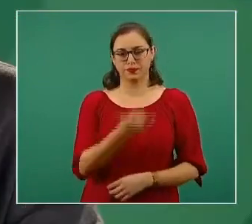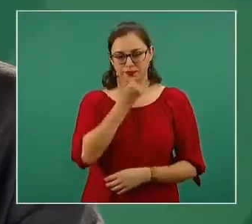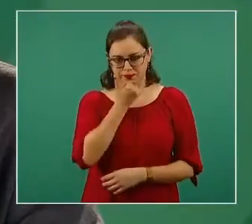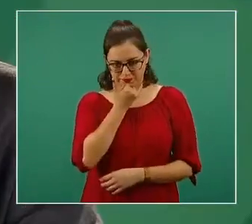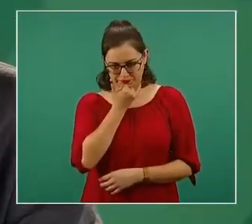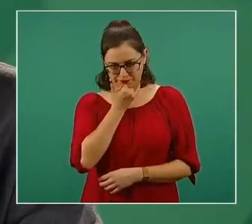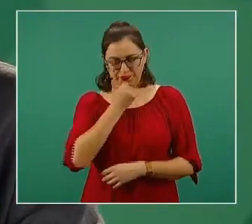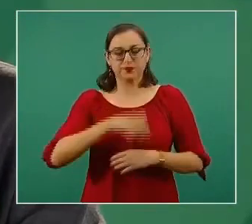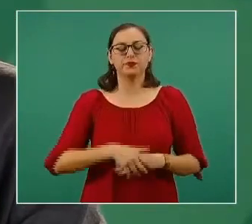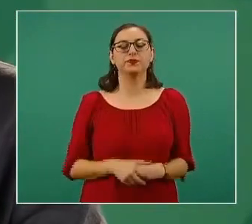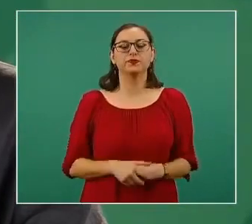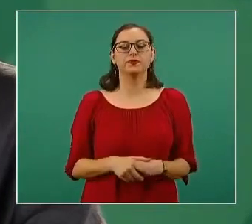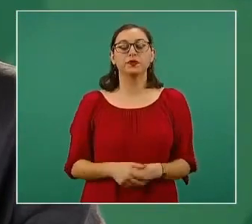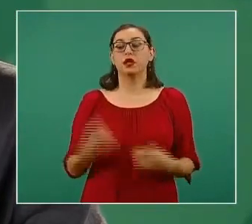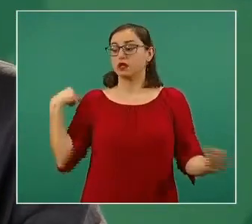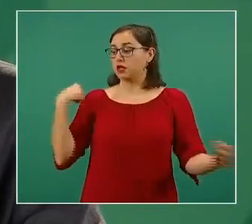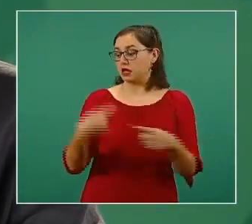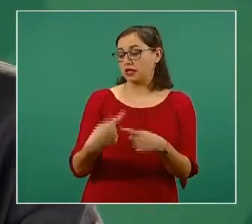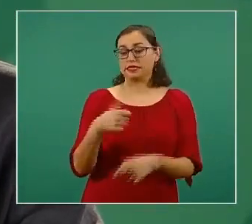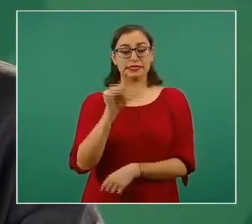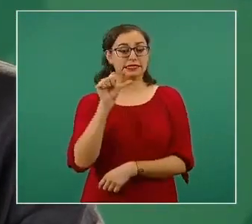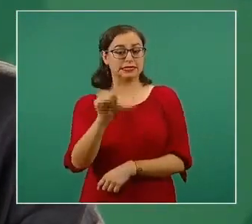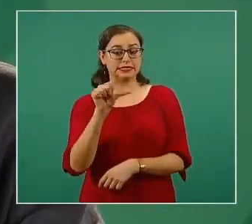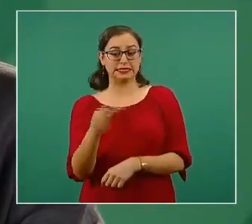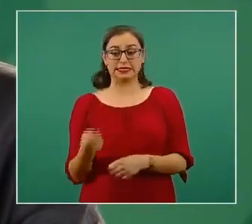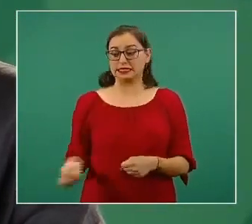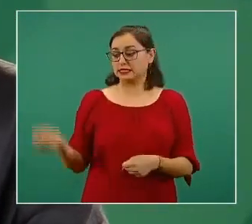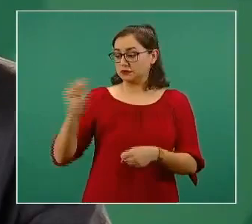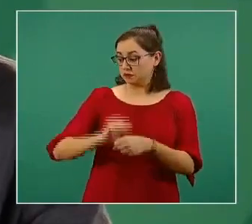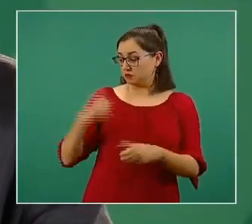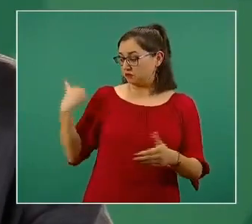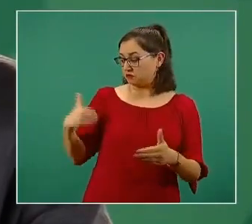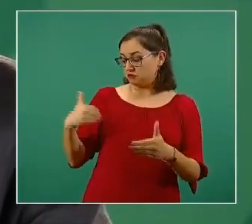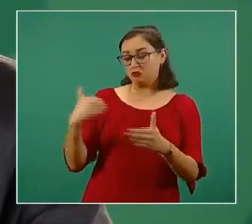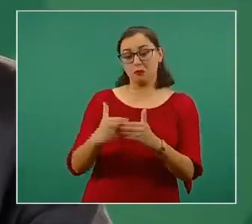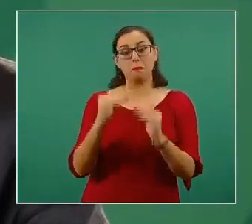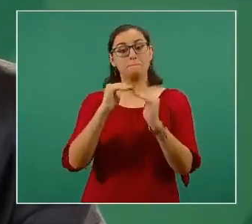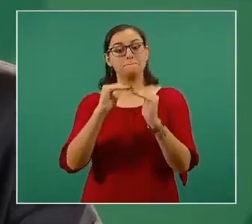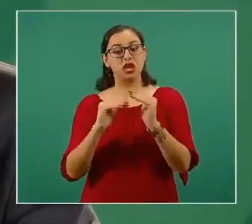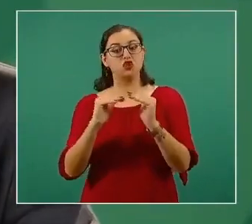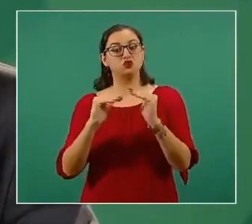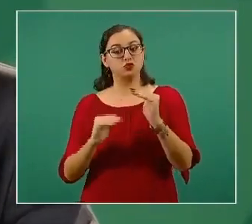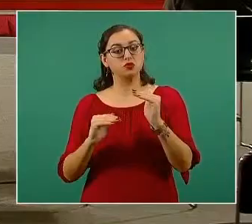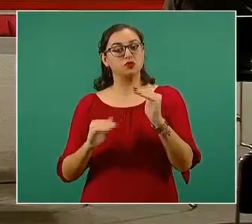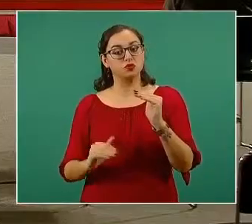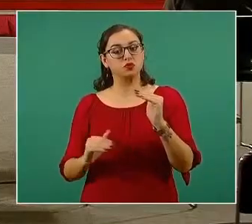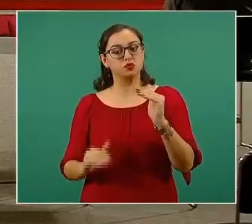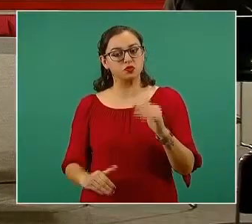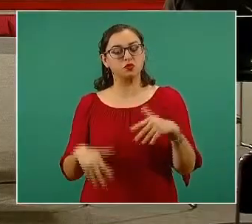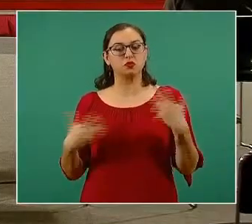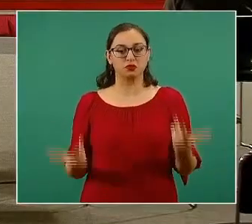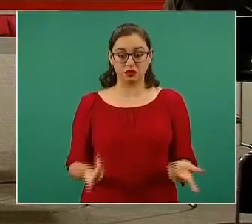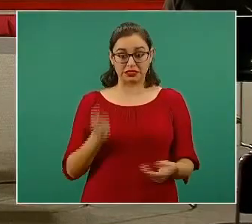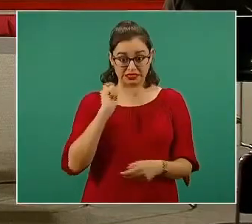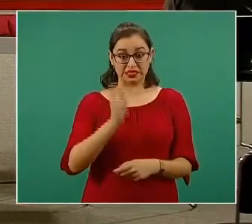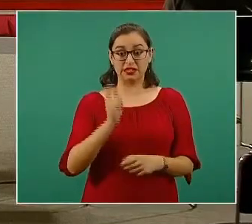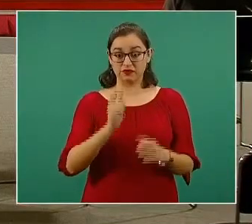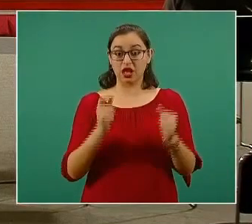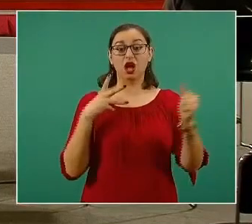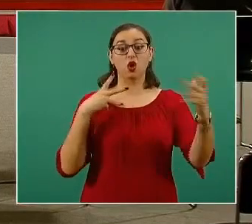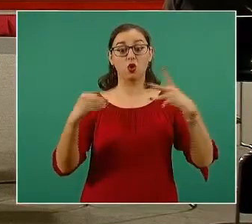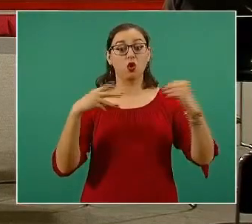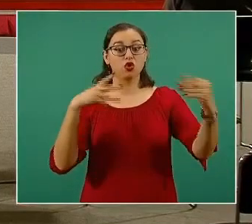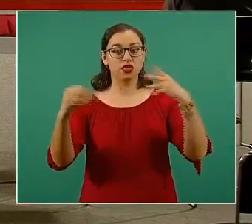son menos que el día anterior. 16 semanas, 4 meses. Hemos tenido un muy alentador periodo largo